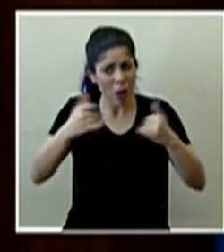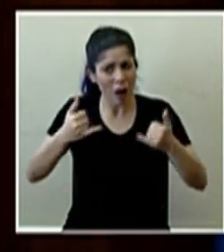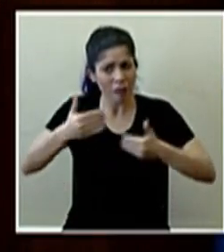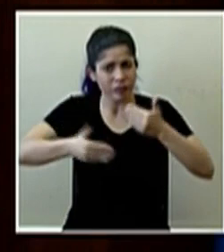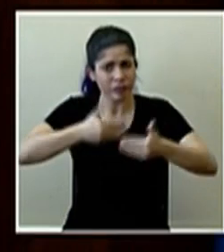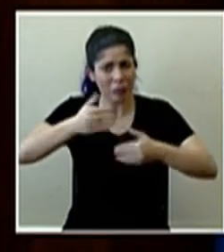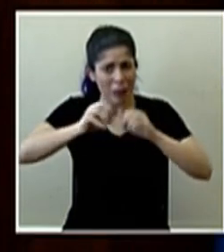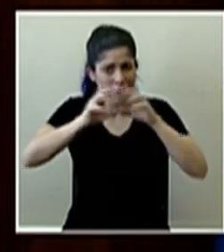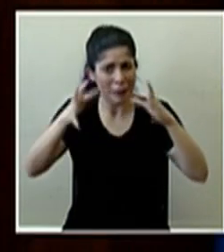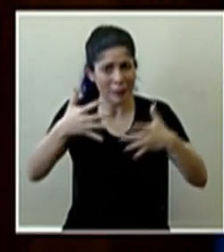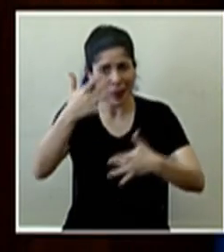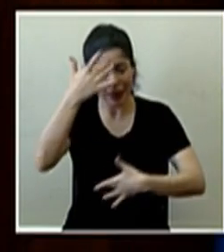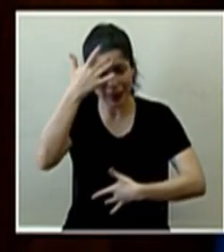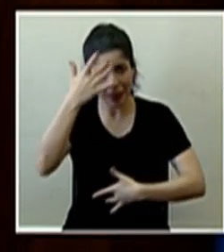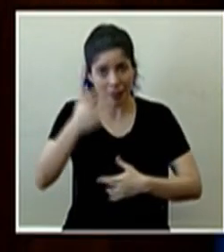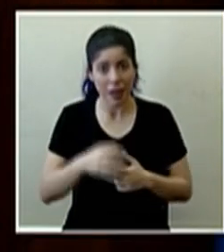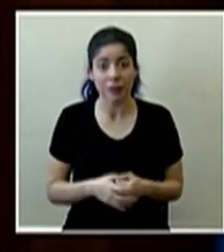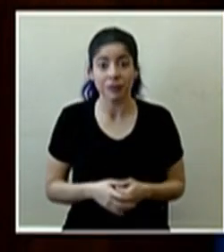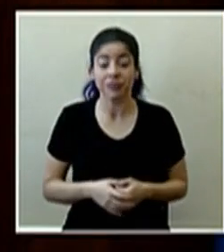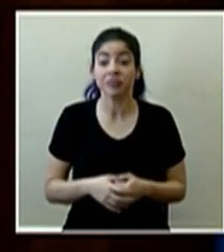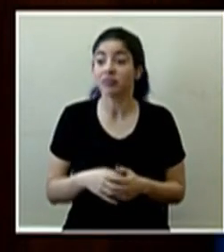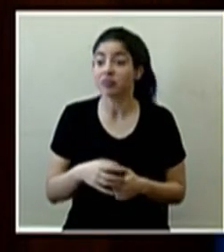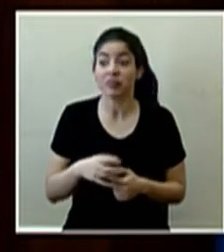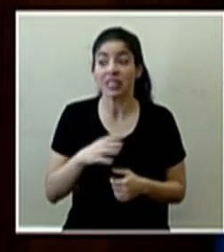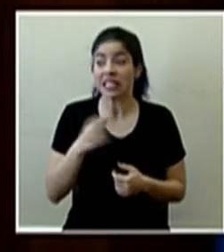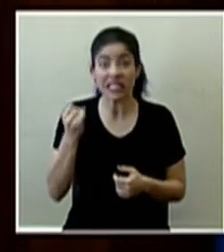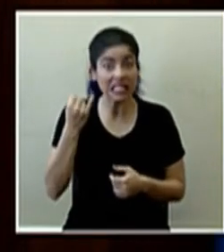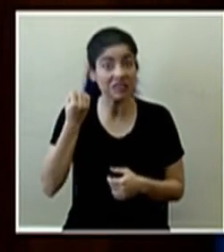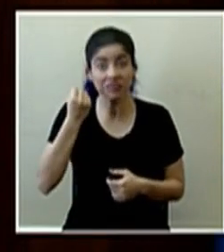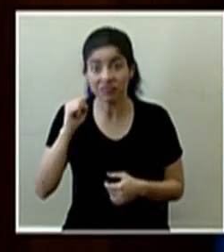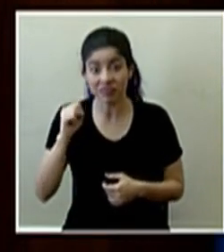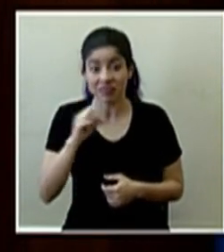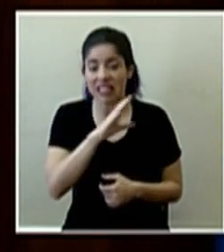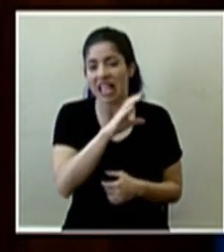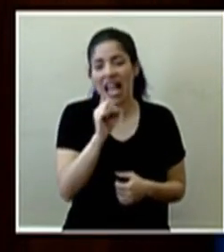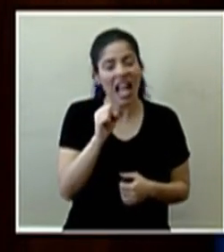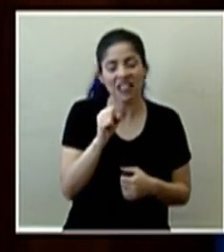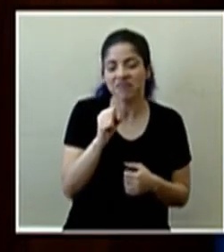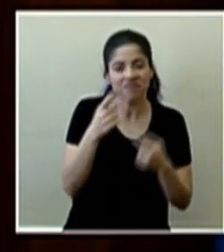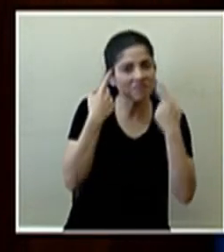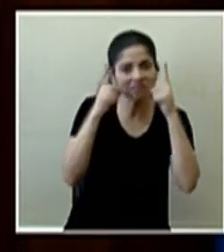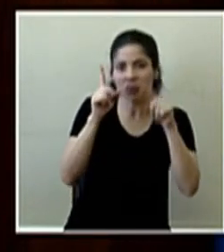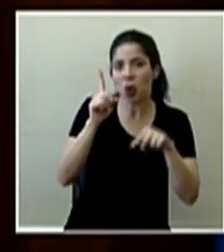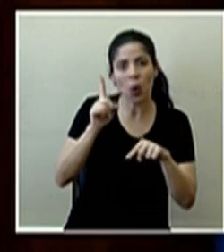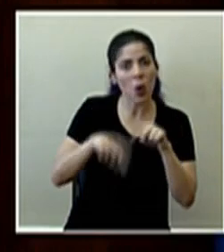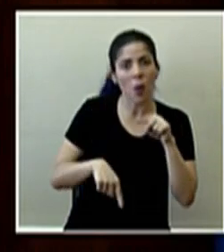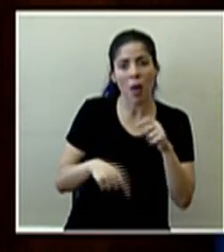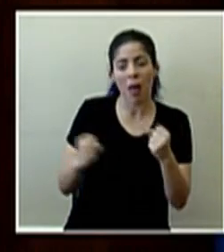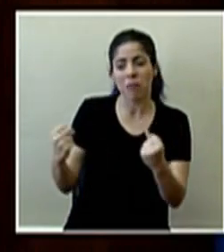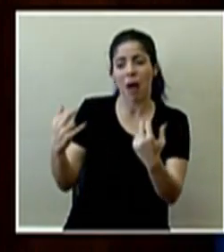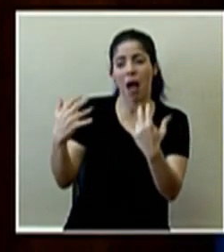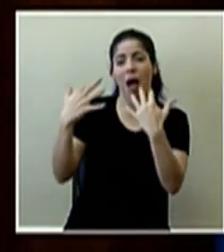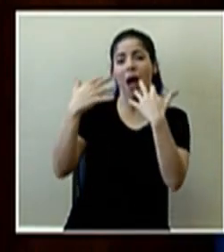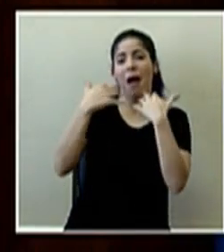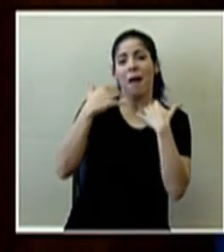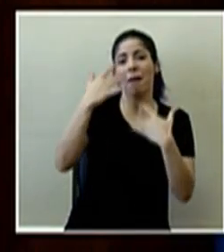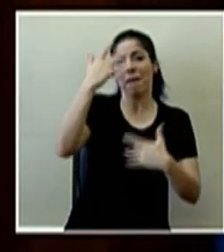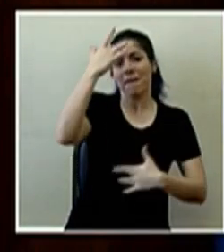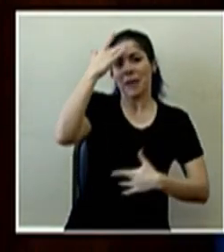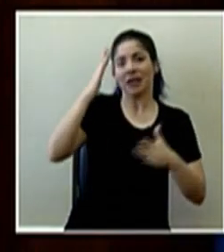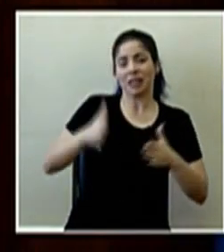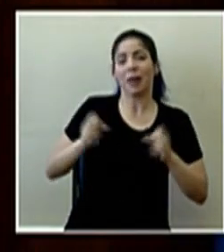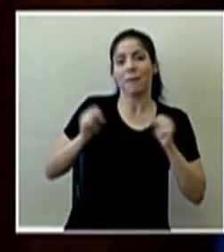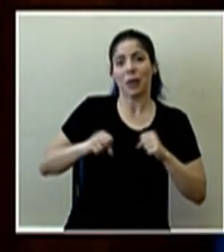de esta pandemia, la Caja no va a poder atajar la avalancha de pacientes que se puede